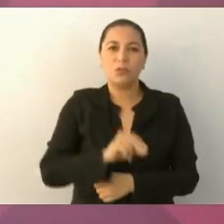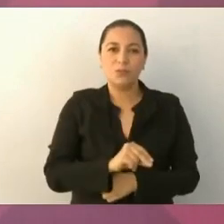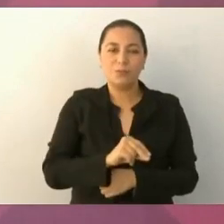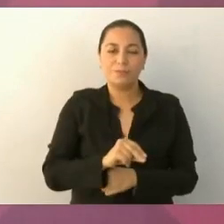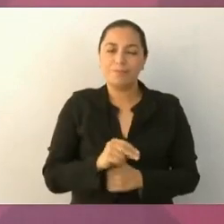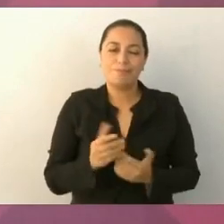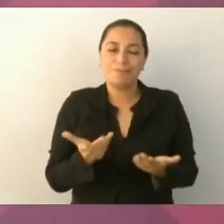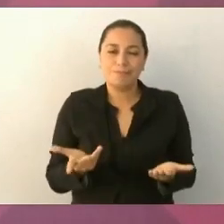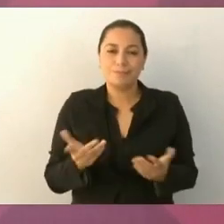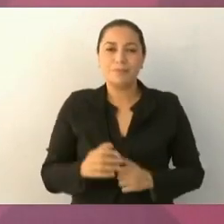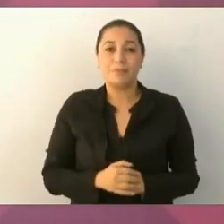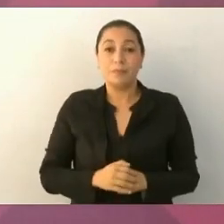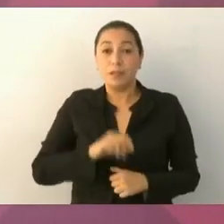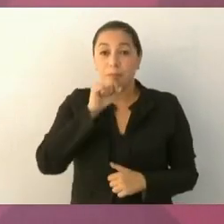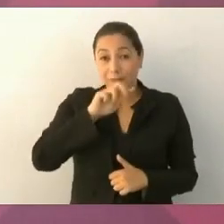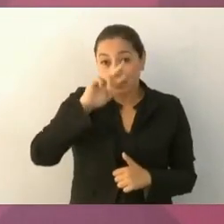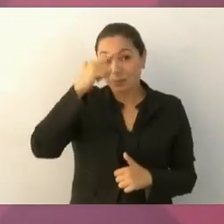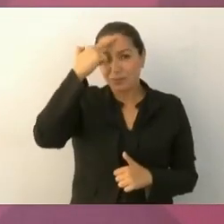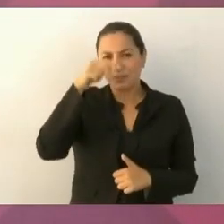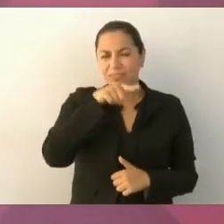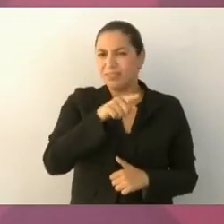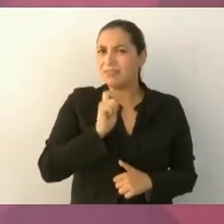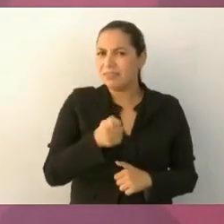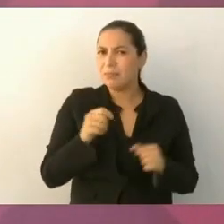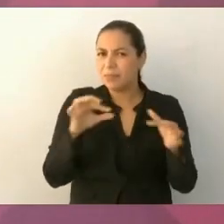hablaba de 10,000 millones,